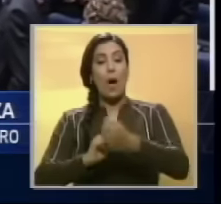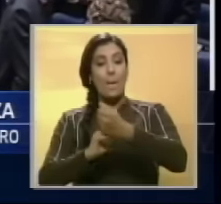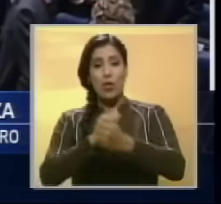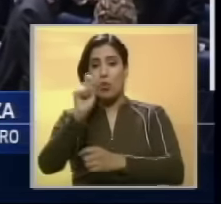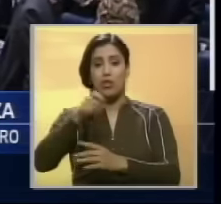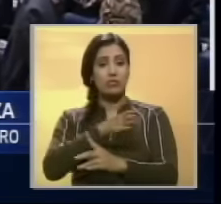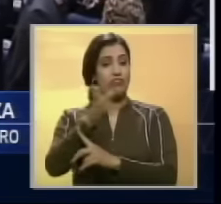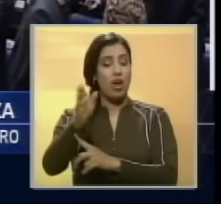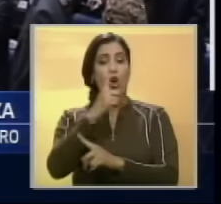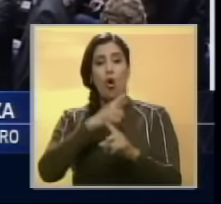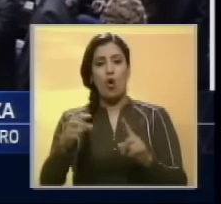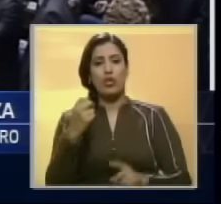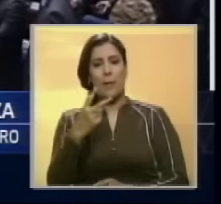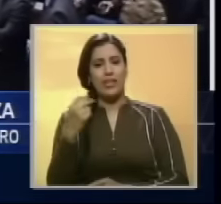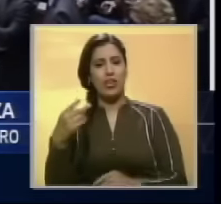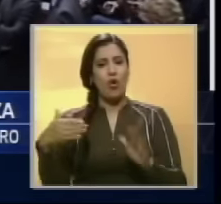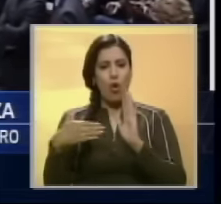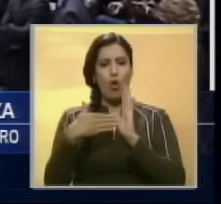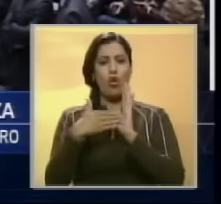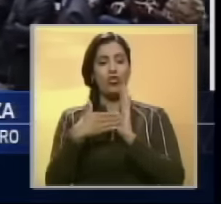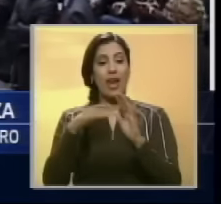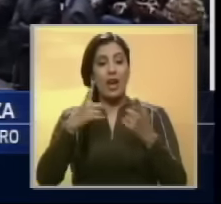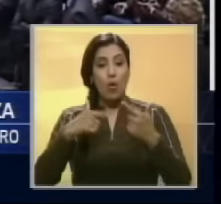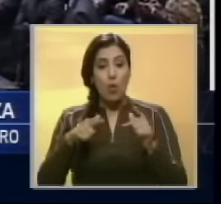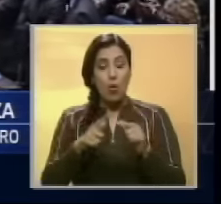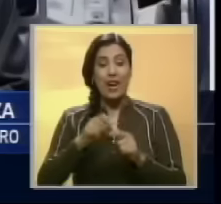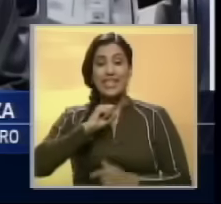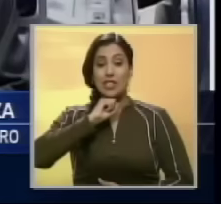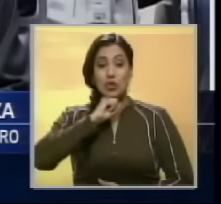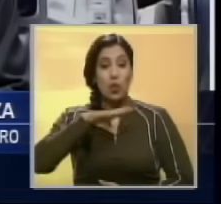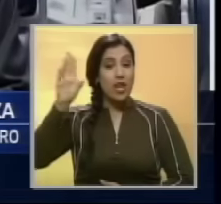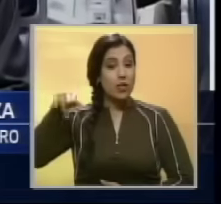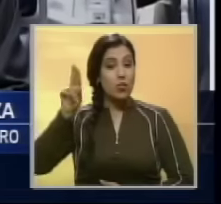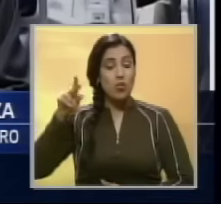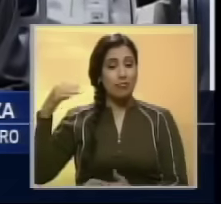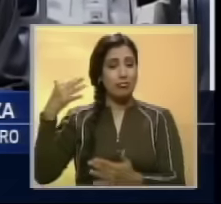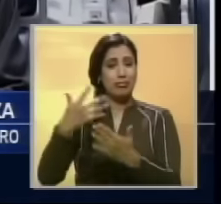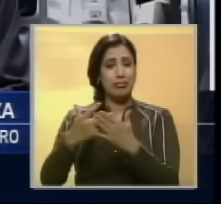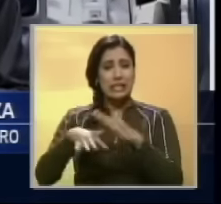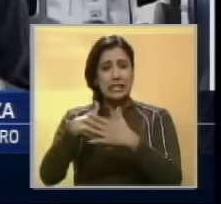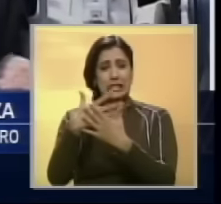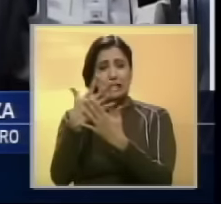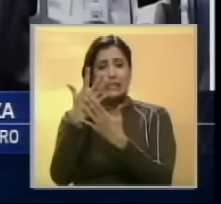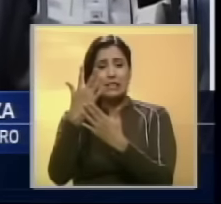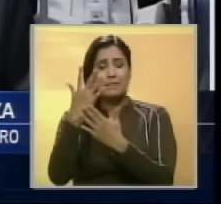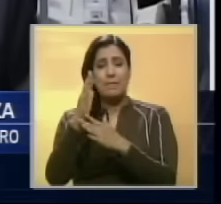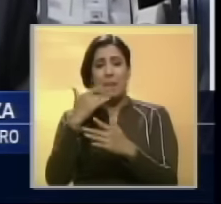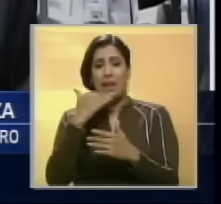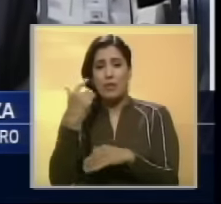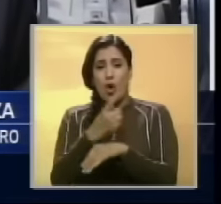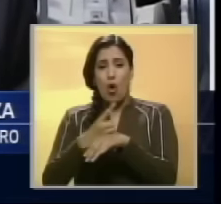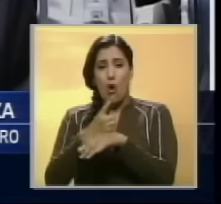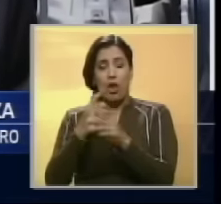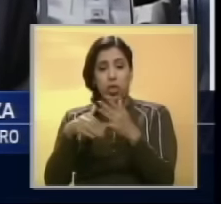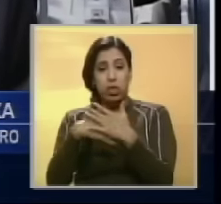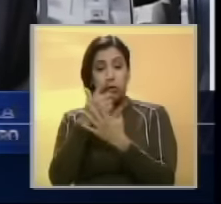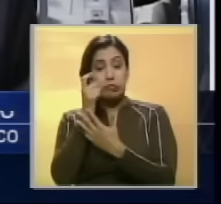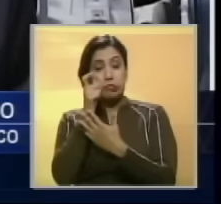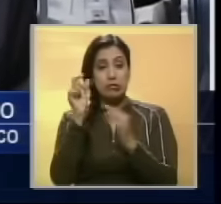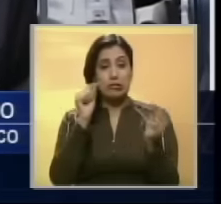proceso 22 votos en contra en una sesión histórica y maratónica que terminó hace algunas